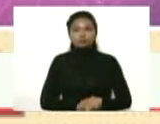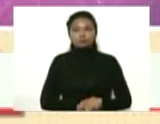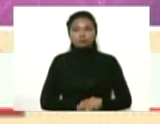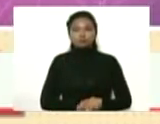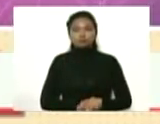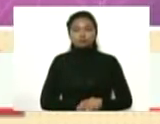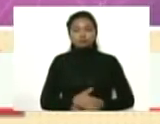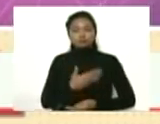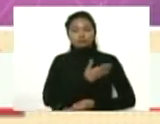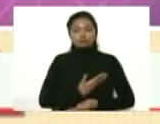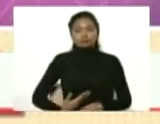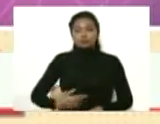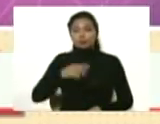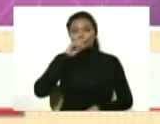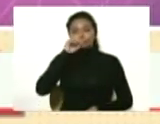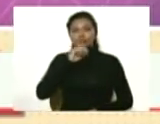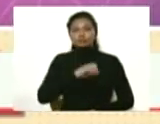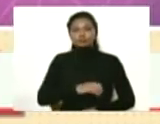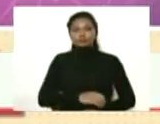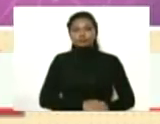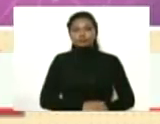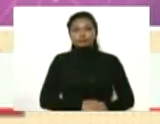Mi comandante en jefe miliciano,